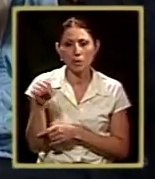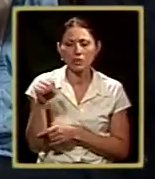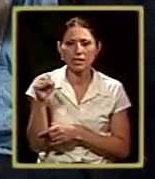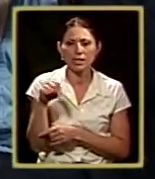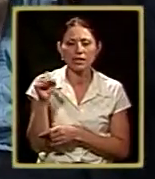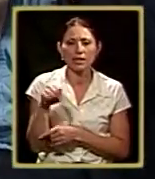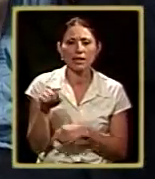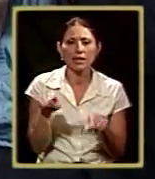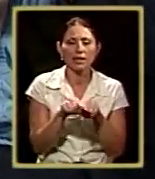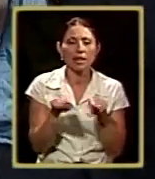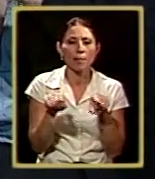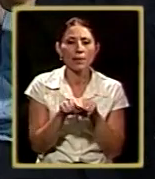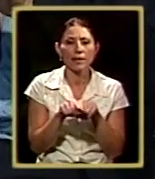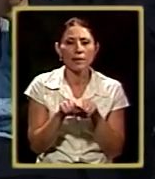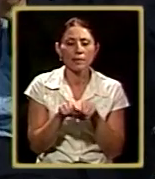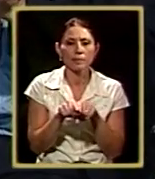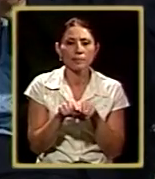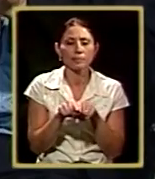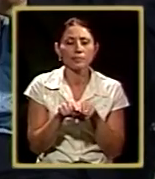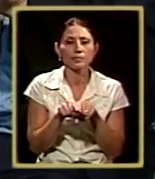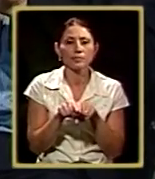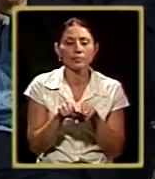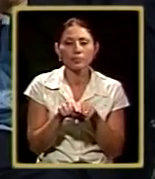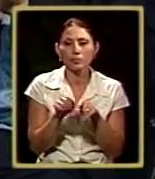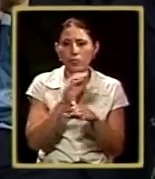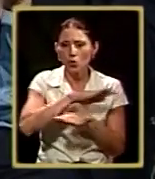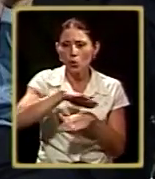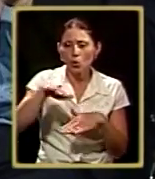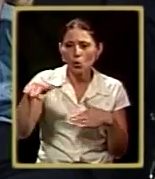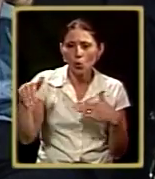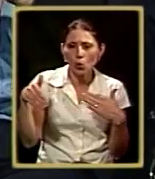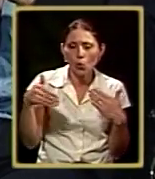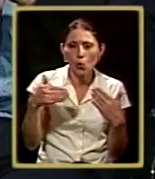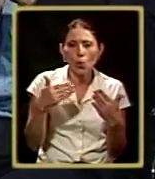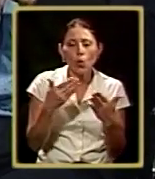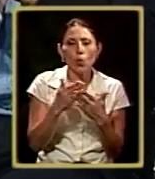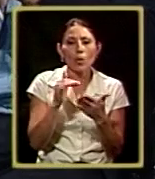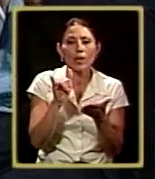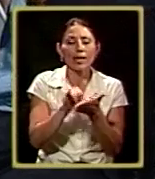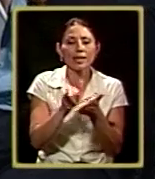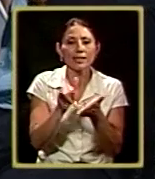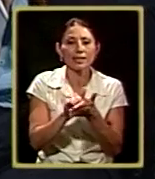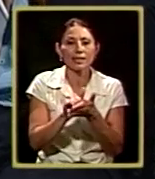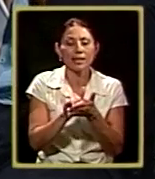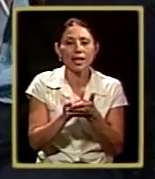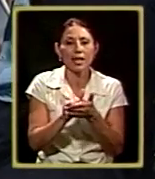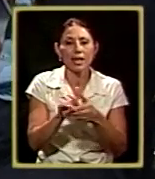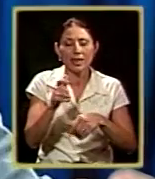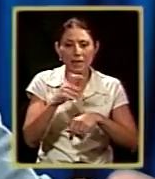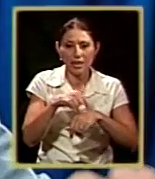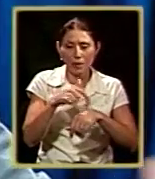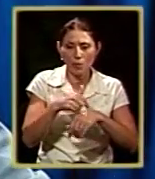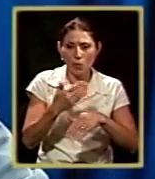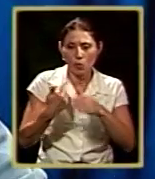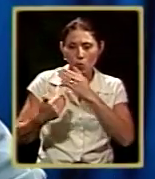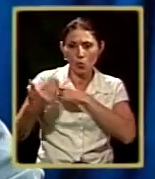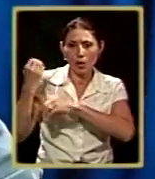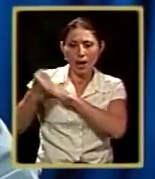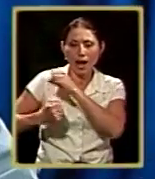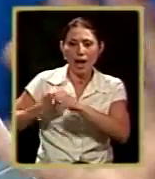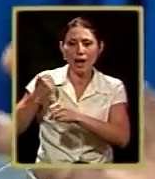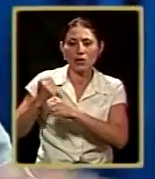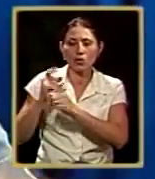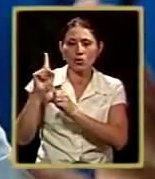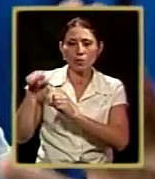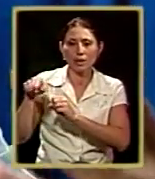de que, digamos, toda esa larga noche que empezó en los 70s y